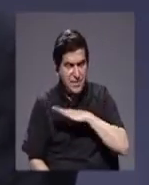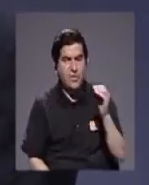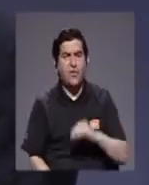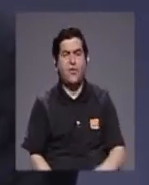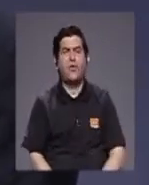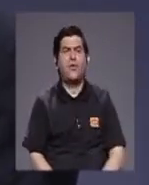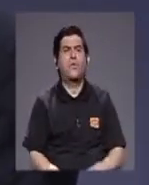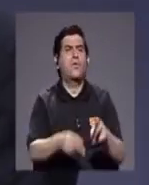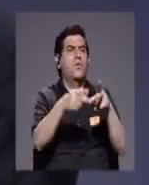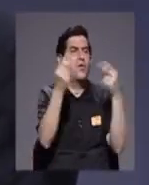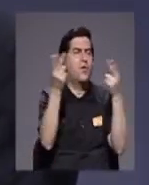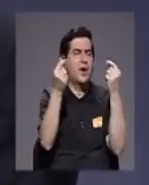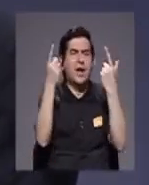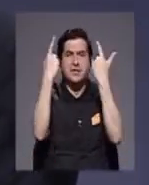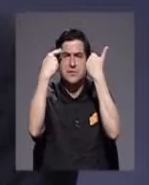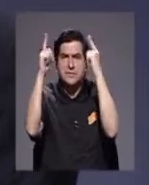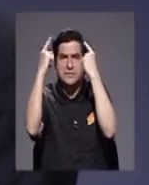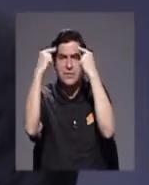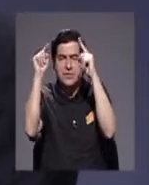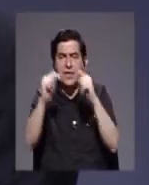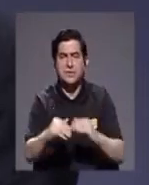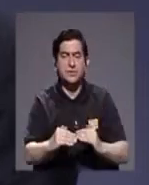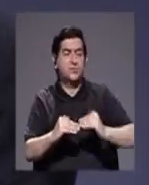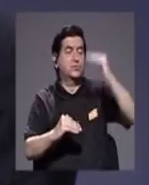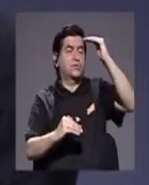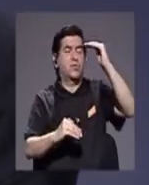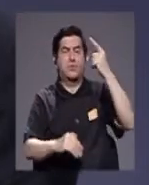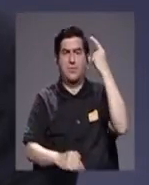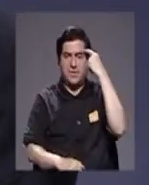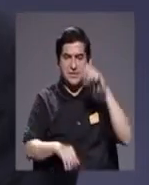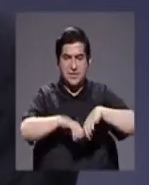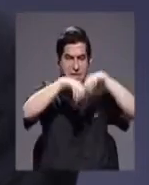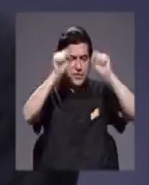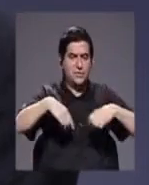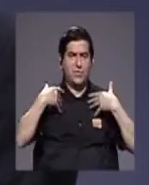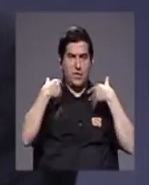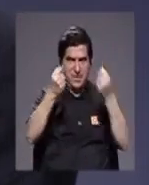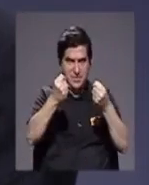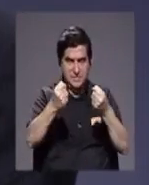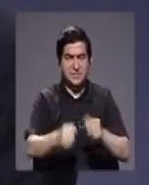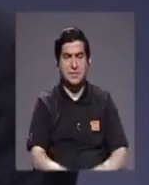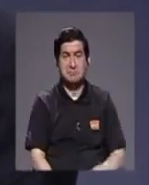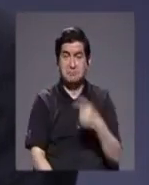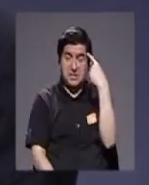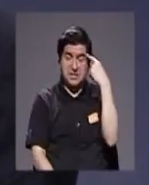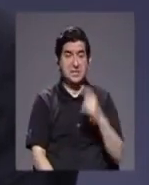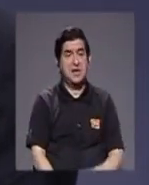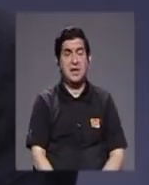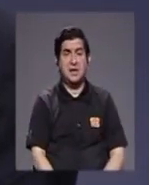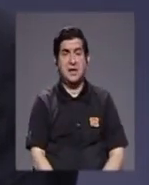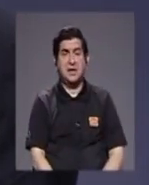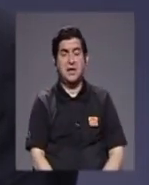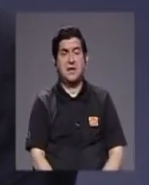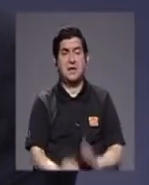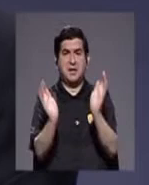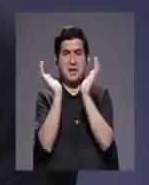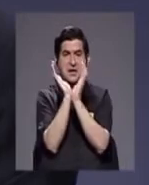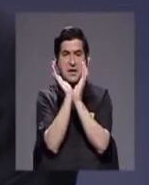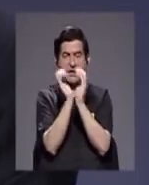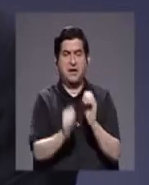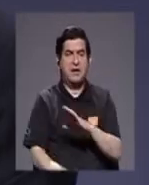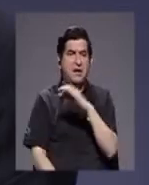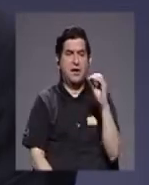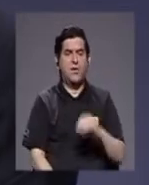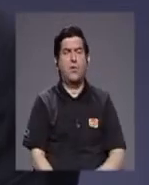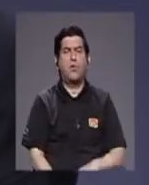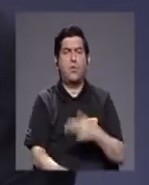costo efectividad mucho más grande a los sistemas de salud, llámese el Seguro Social nuestro, o los